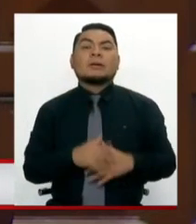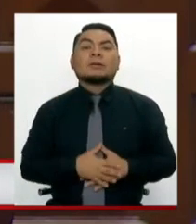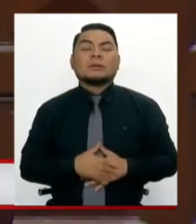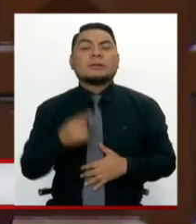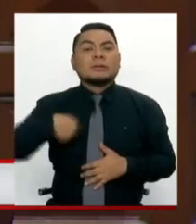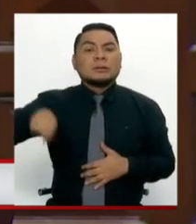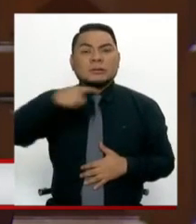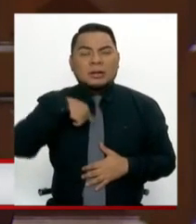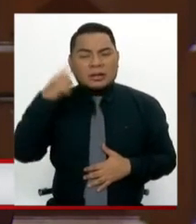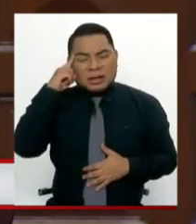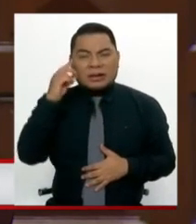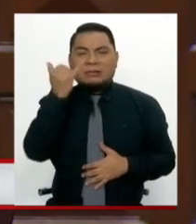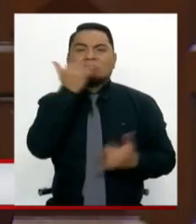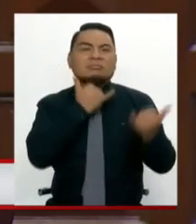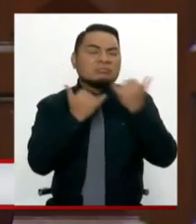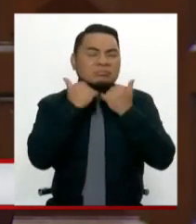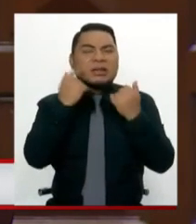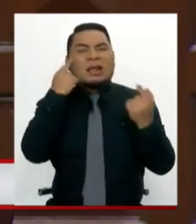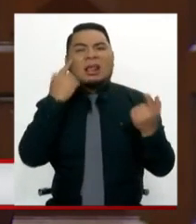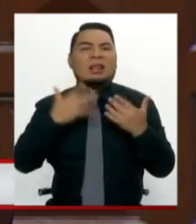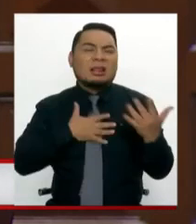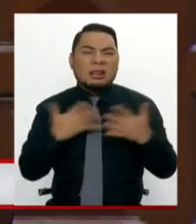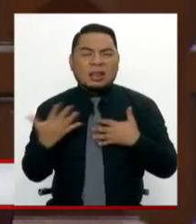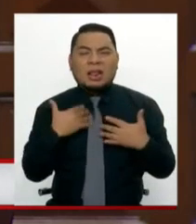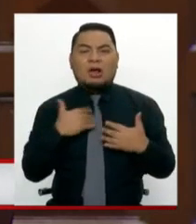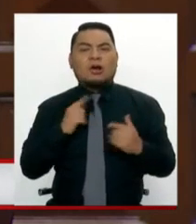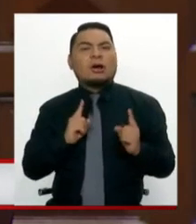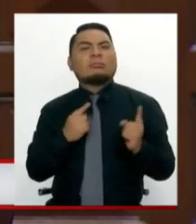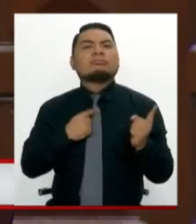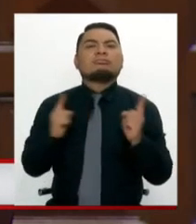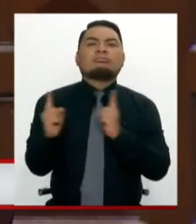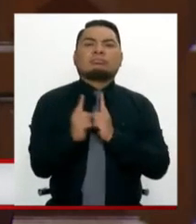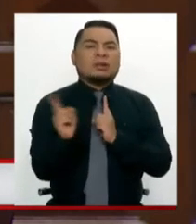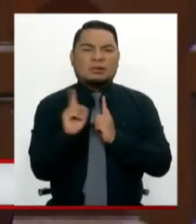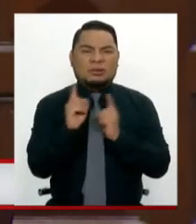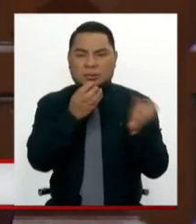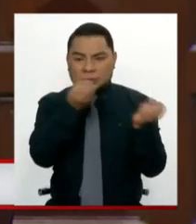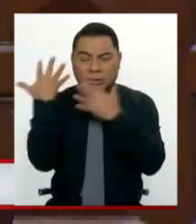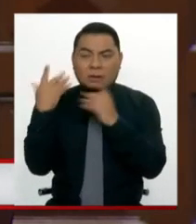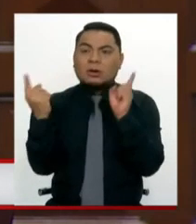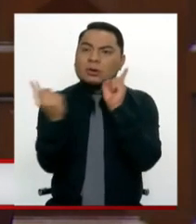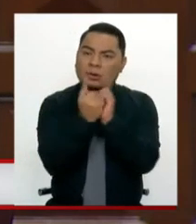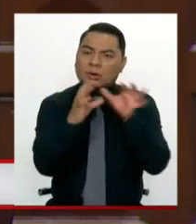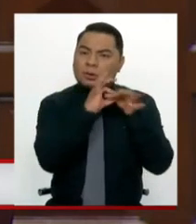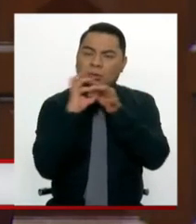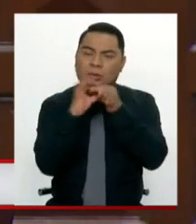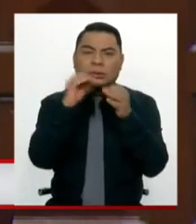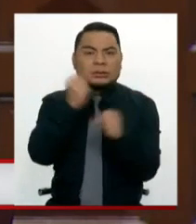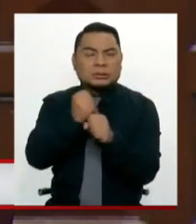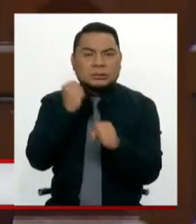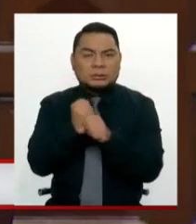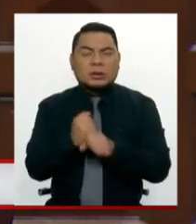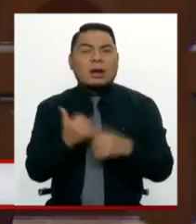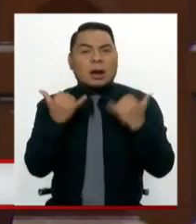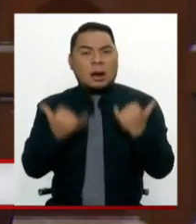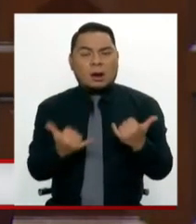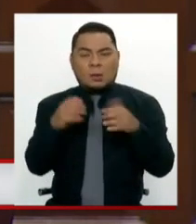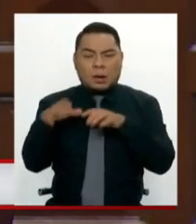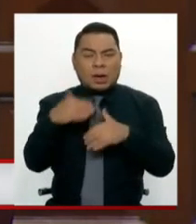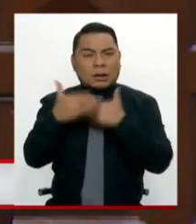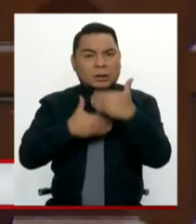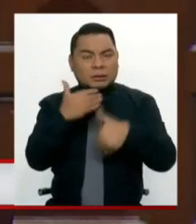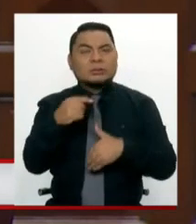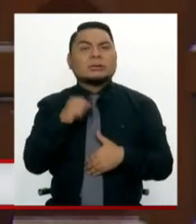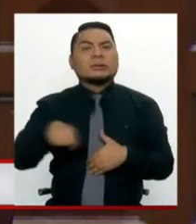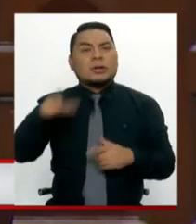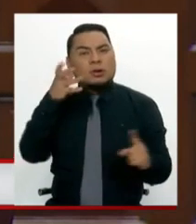nuestros prejuicios, simpatías o antagonismos. Los invoco a trabajar unidos. Hagamos historia